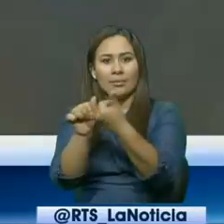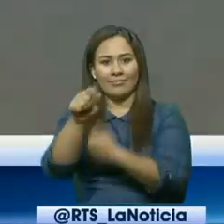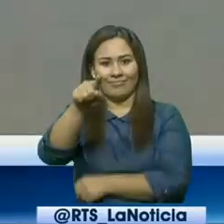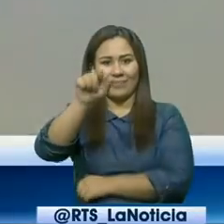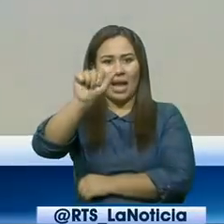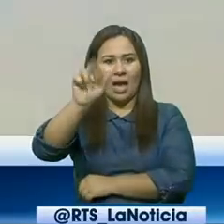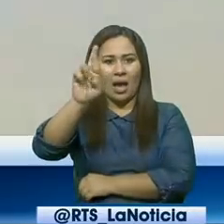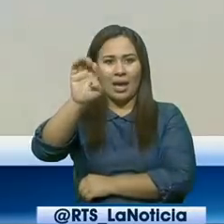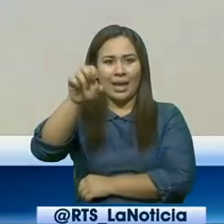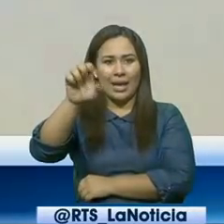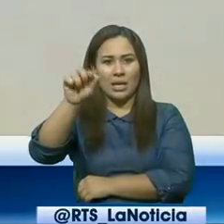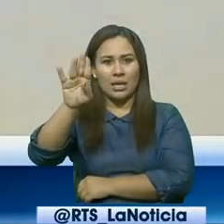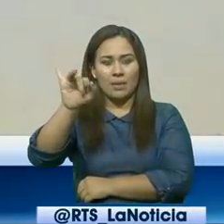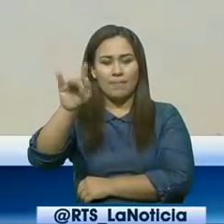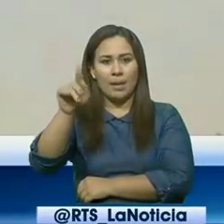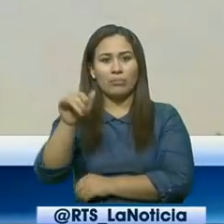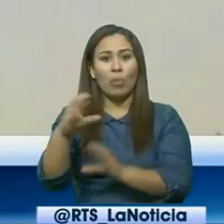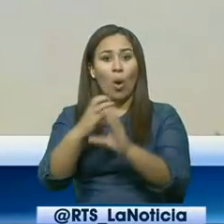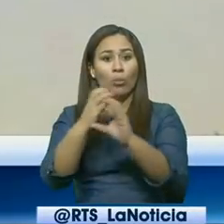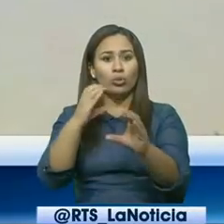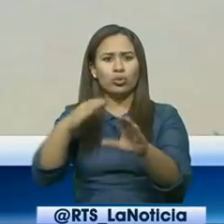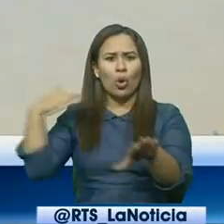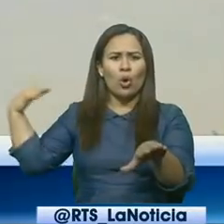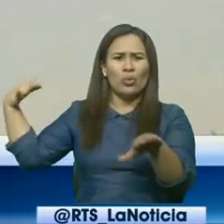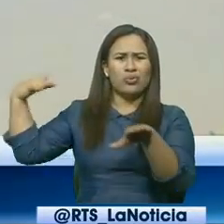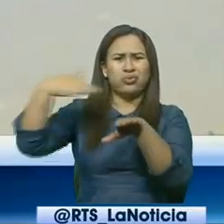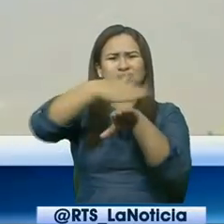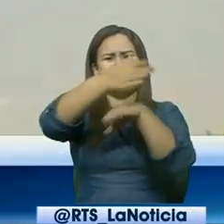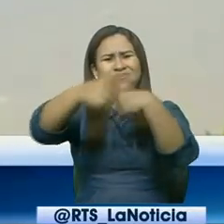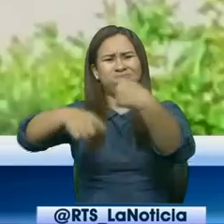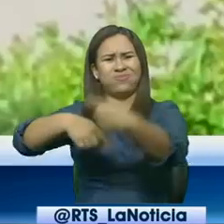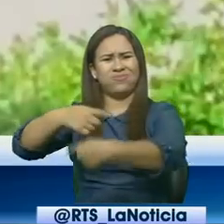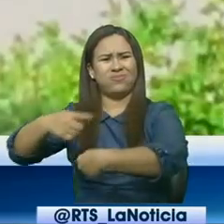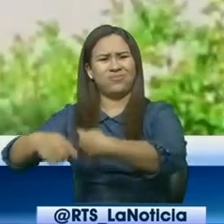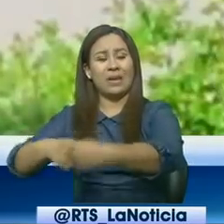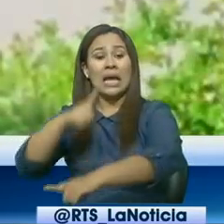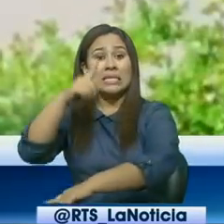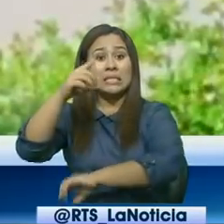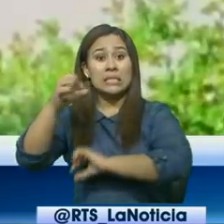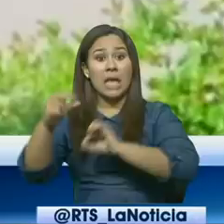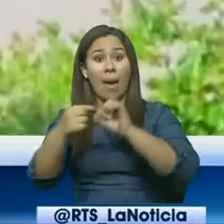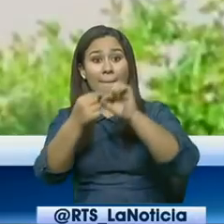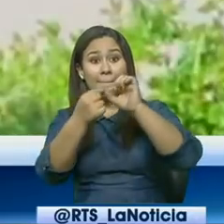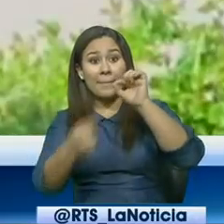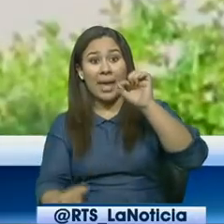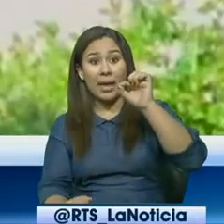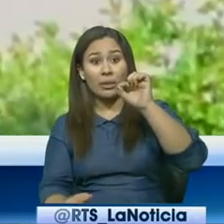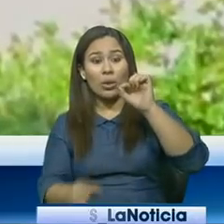de cumaná el micro se precipitó por un barranco de 100 metros de profundidad